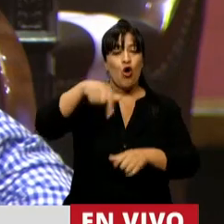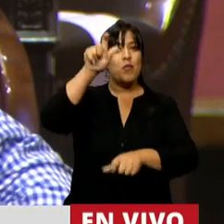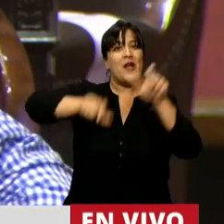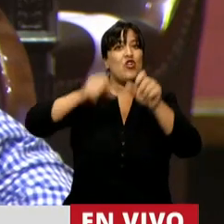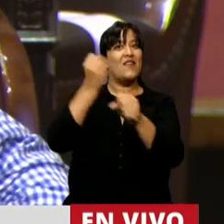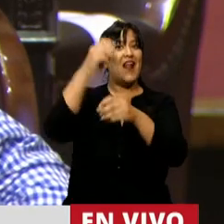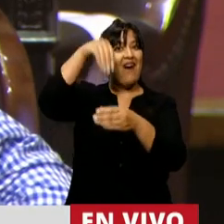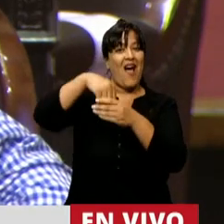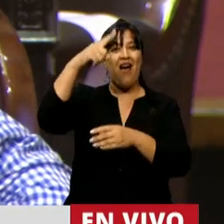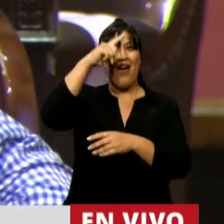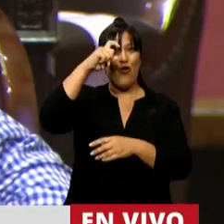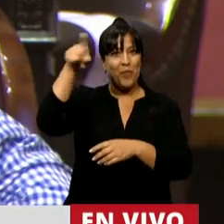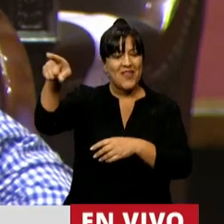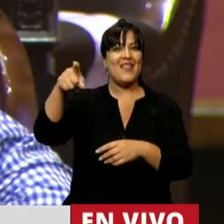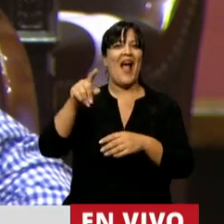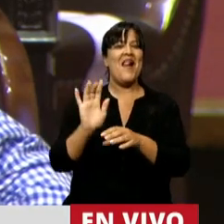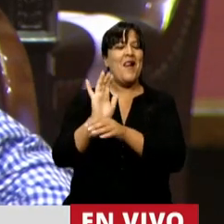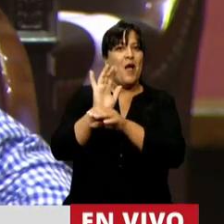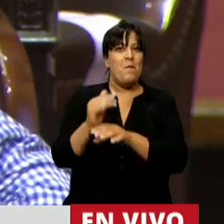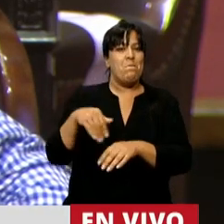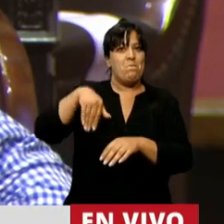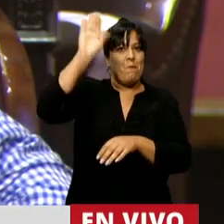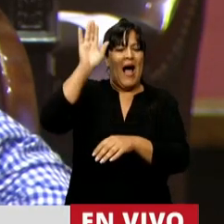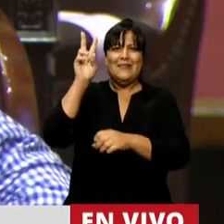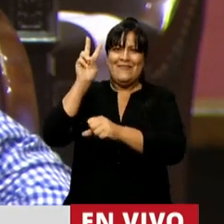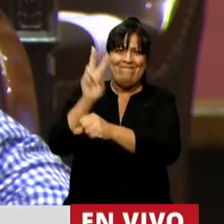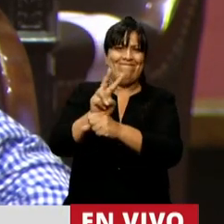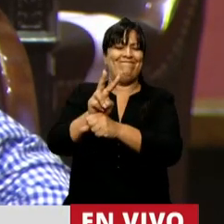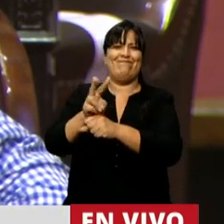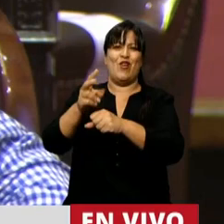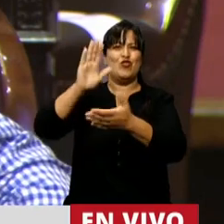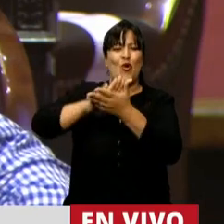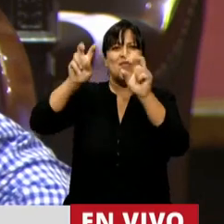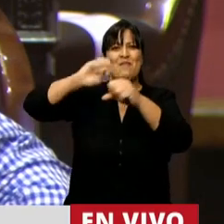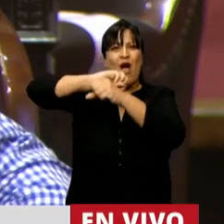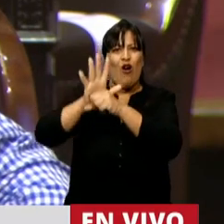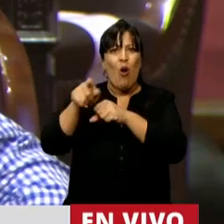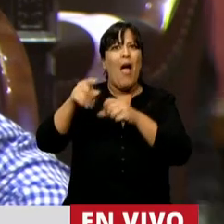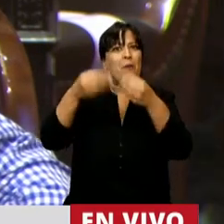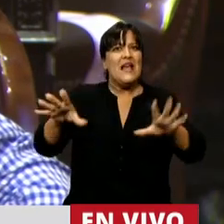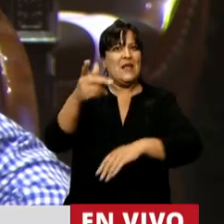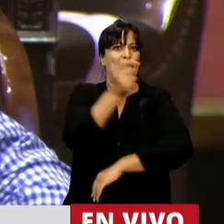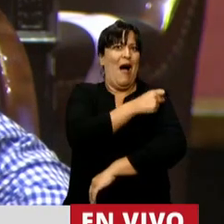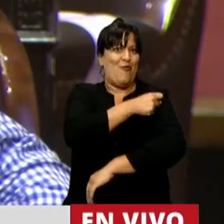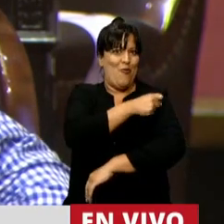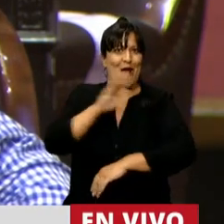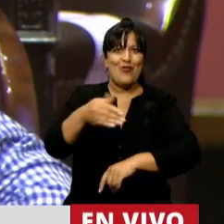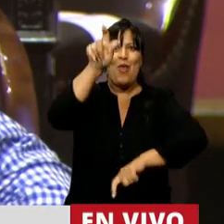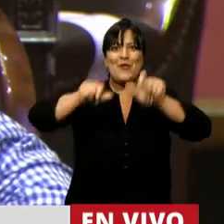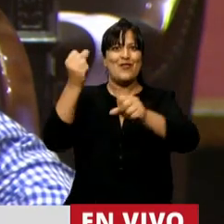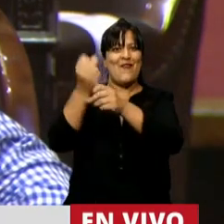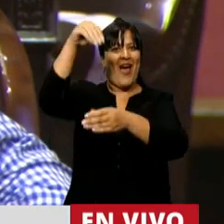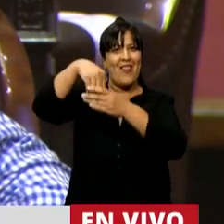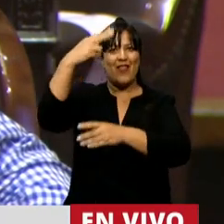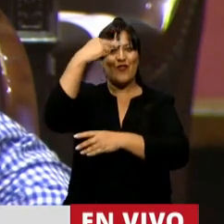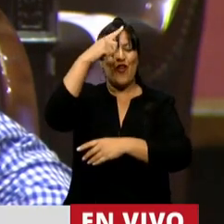salud, esos que están en la primera línea de combate contra el coronavirus, comenzaron a vacunarlos, tal como